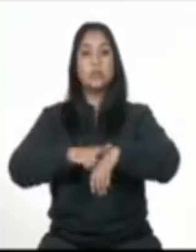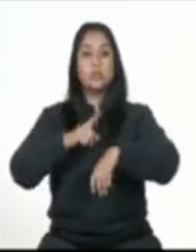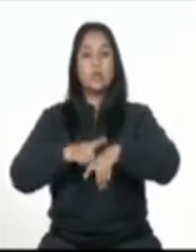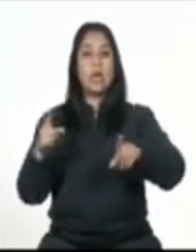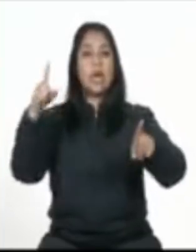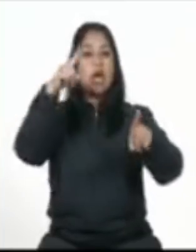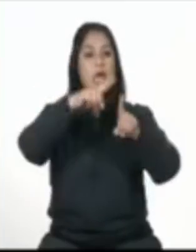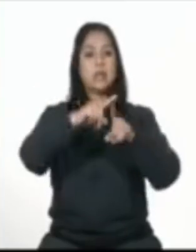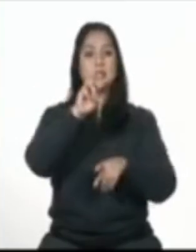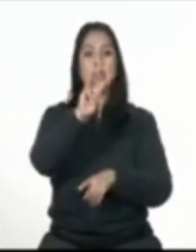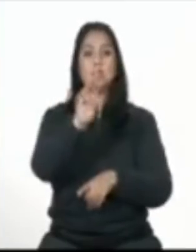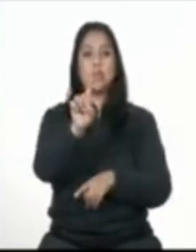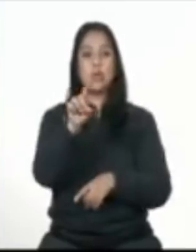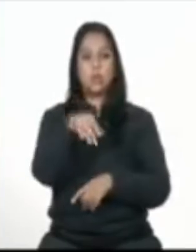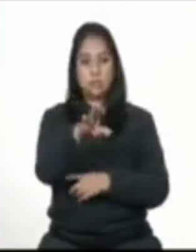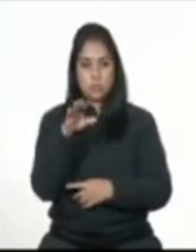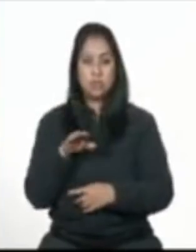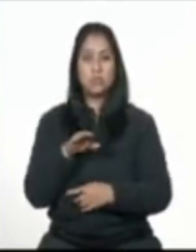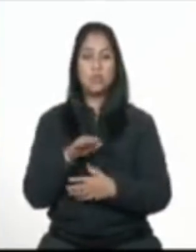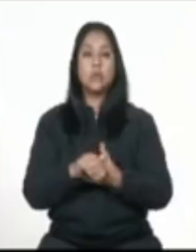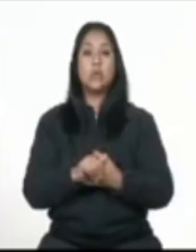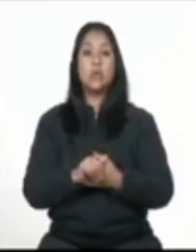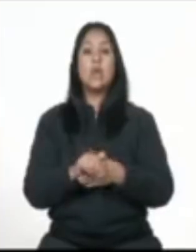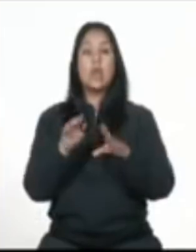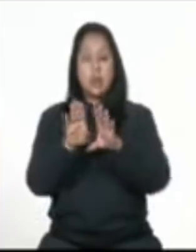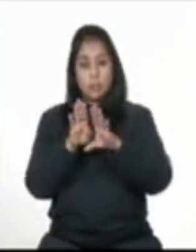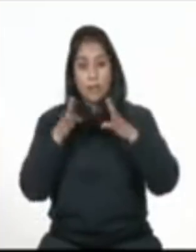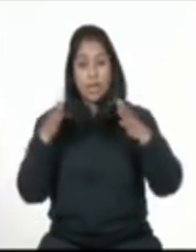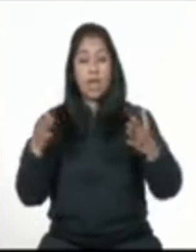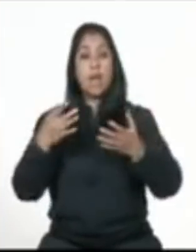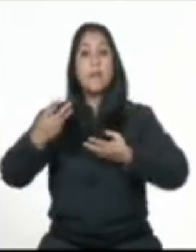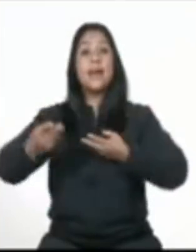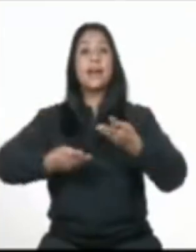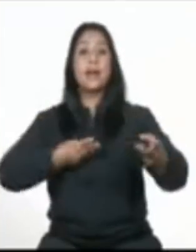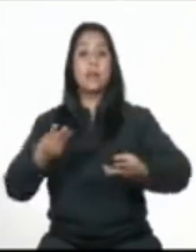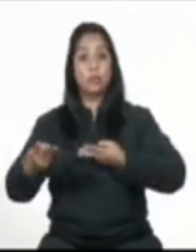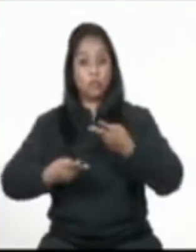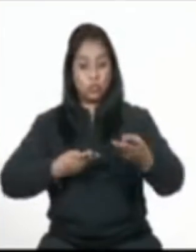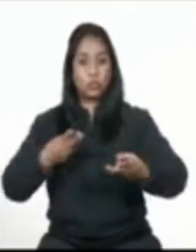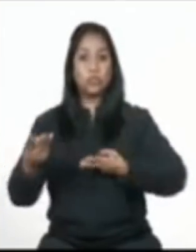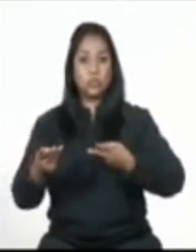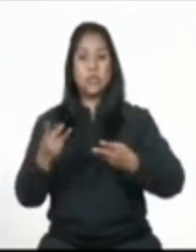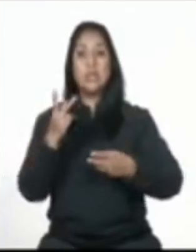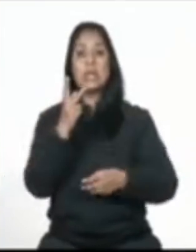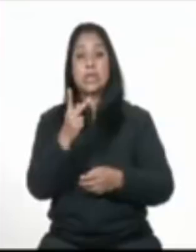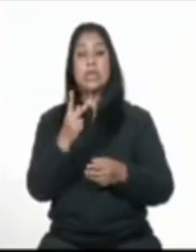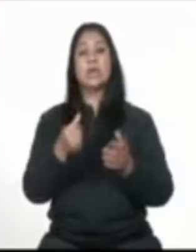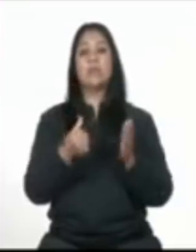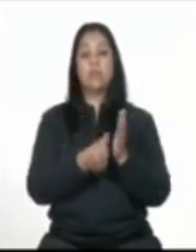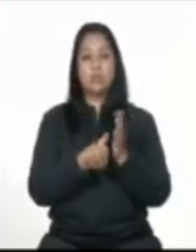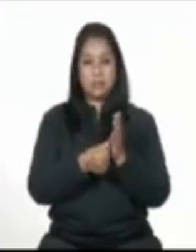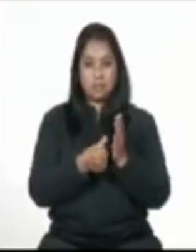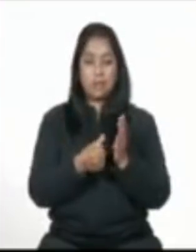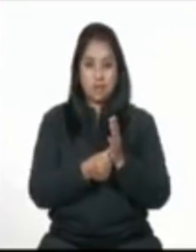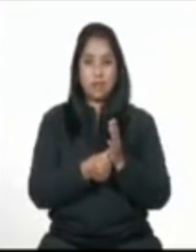31 de marzo. La apertura de los mercados cantonales y municipales se